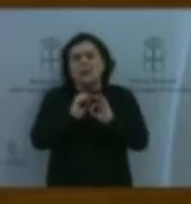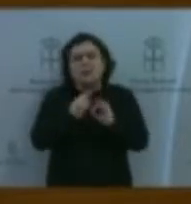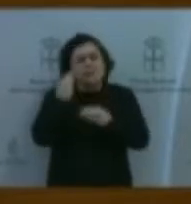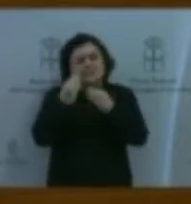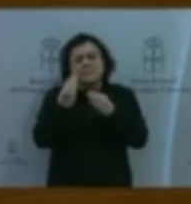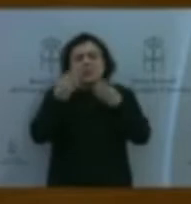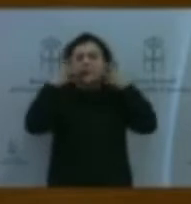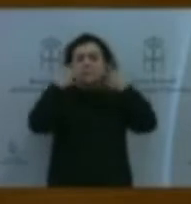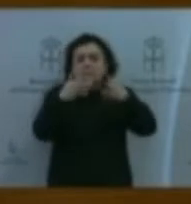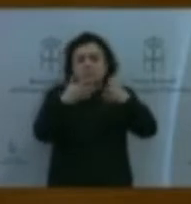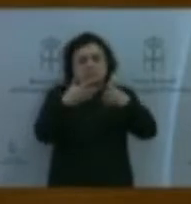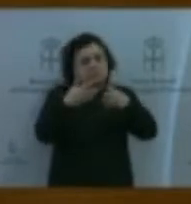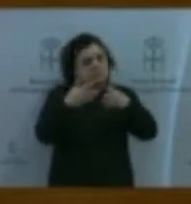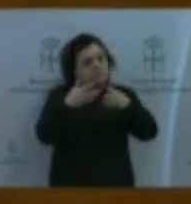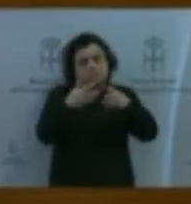Y esto